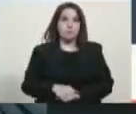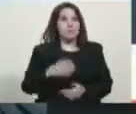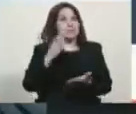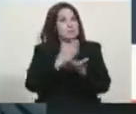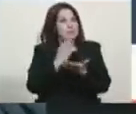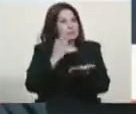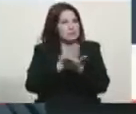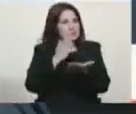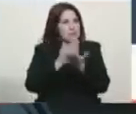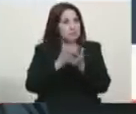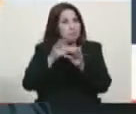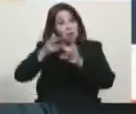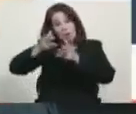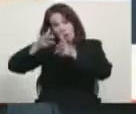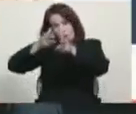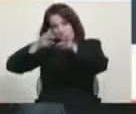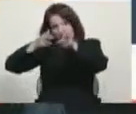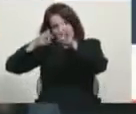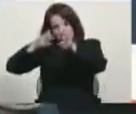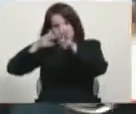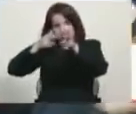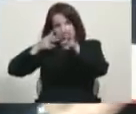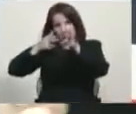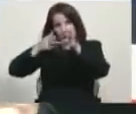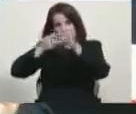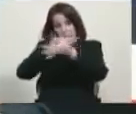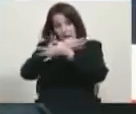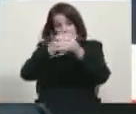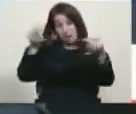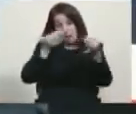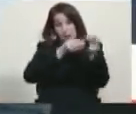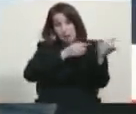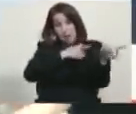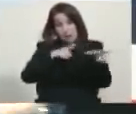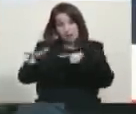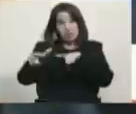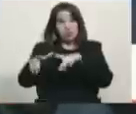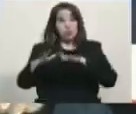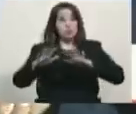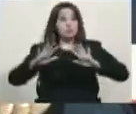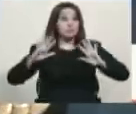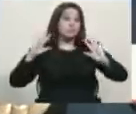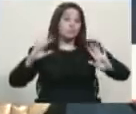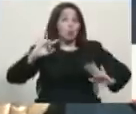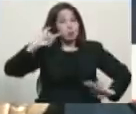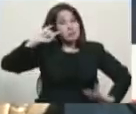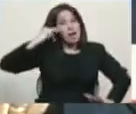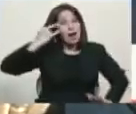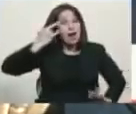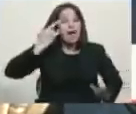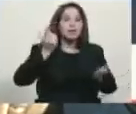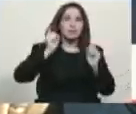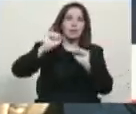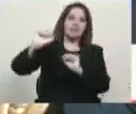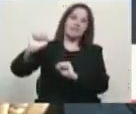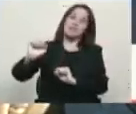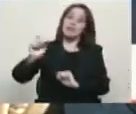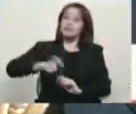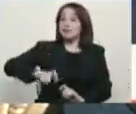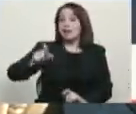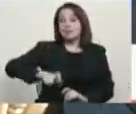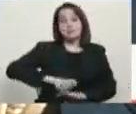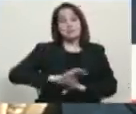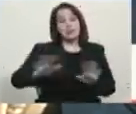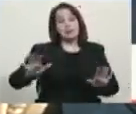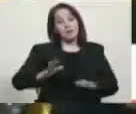con los fusiles y los misiles aceitados. Listos para defender la tierra en la que nacimos.